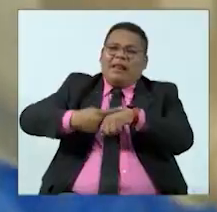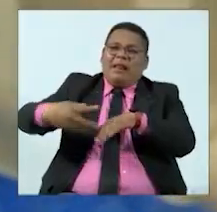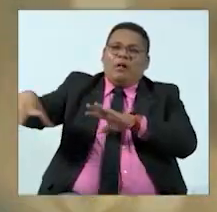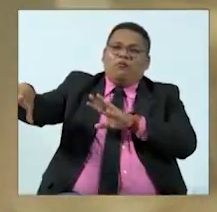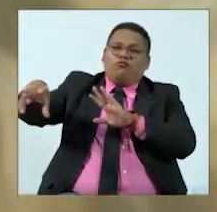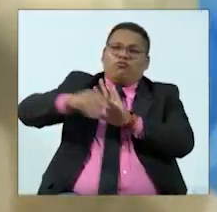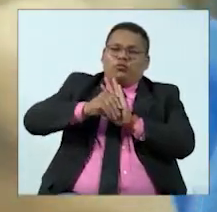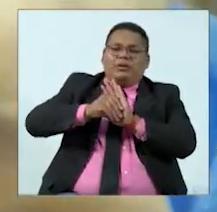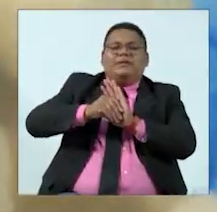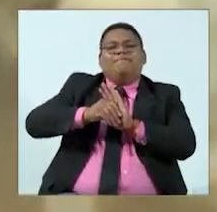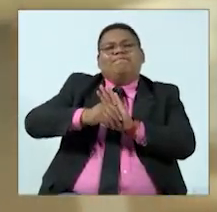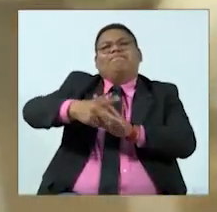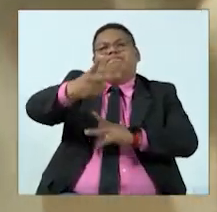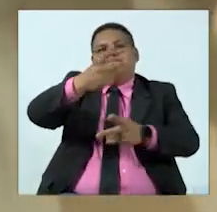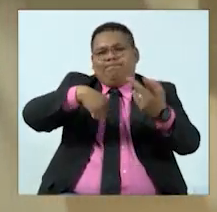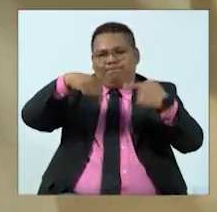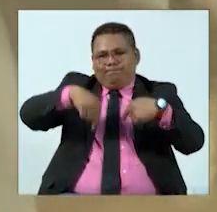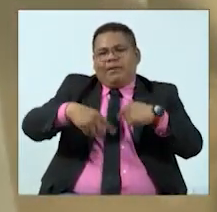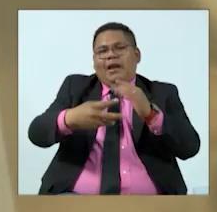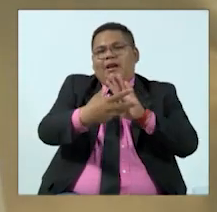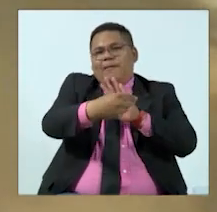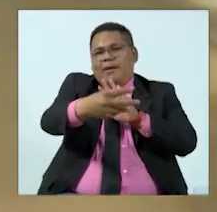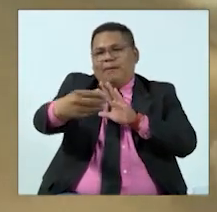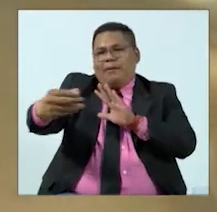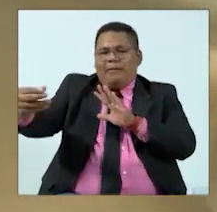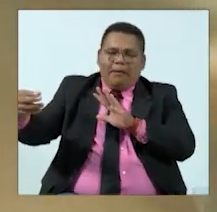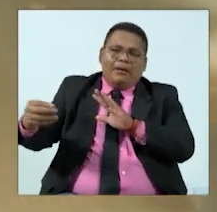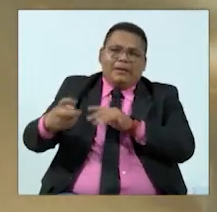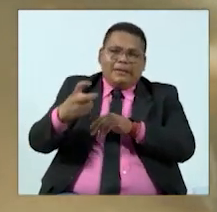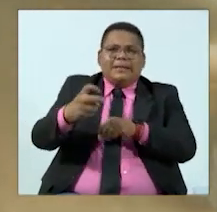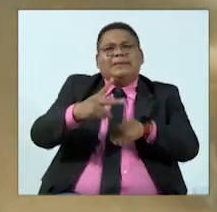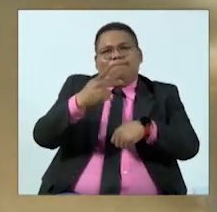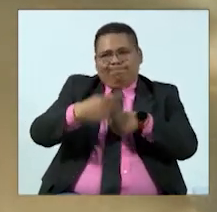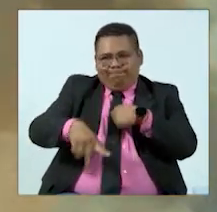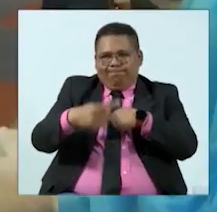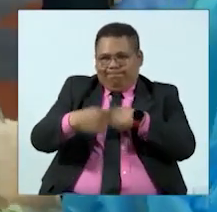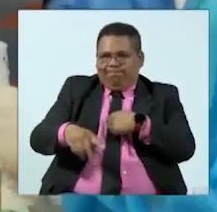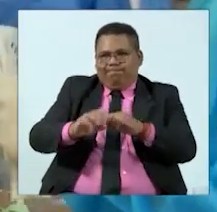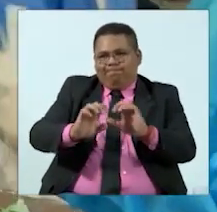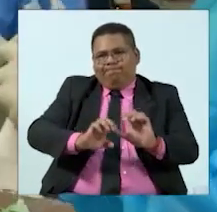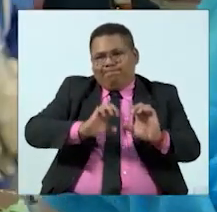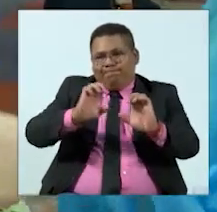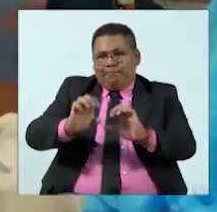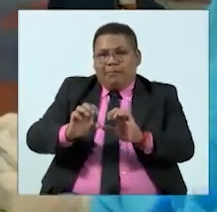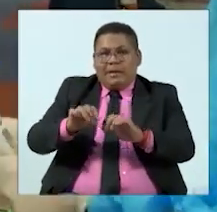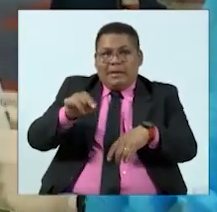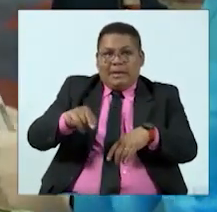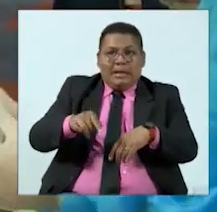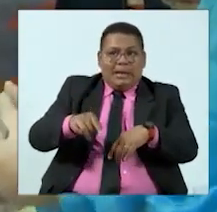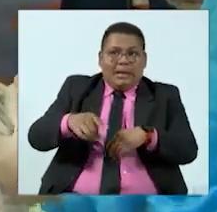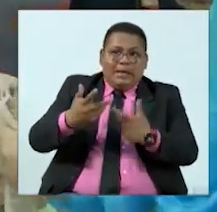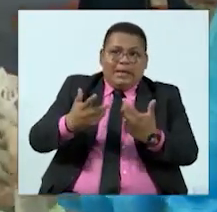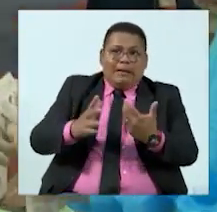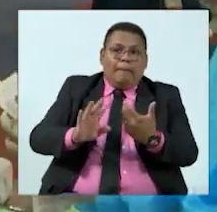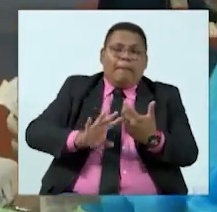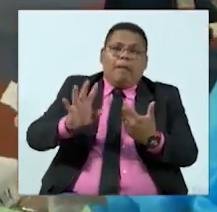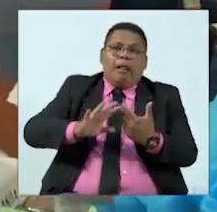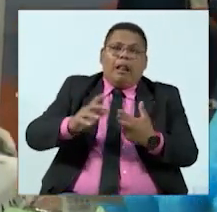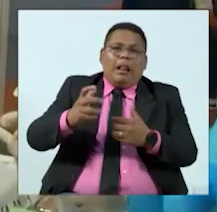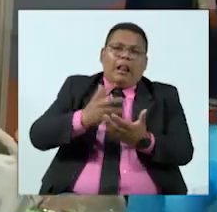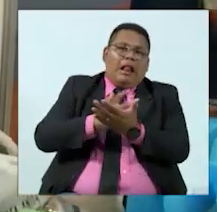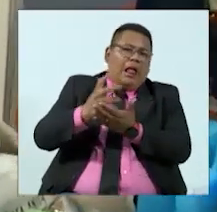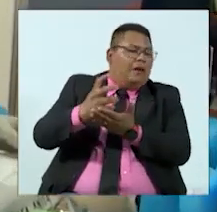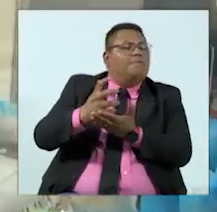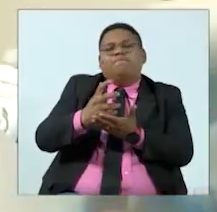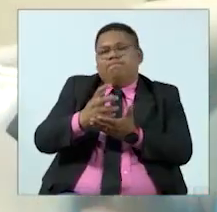tal vez establecido y Y eso es un factor de riesgo no O sea no ir tan retirado de nuestra realidad Estados Unidos ya tiene